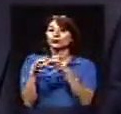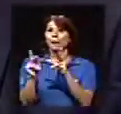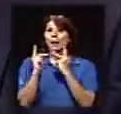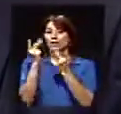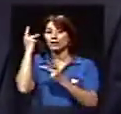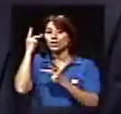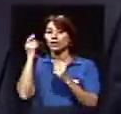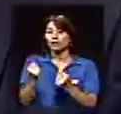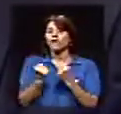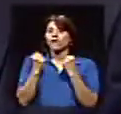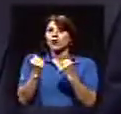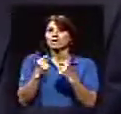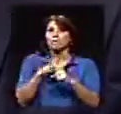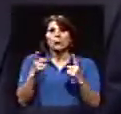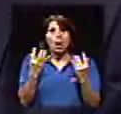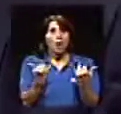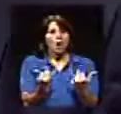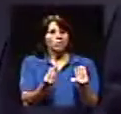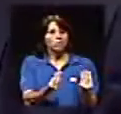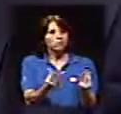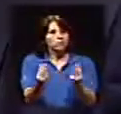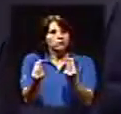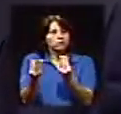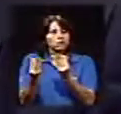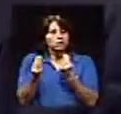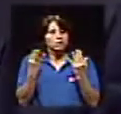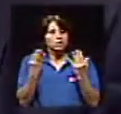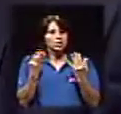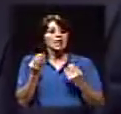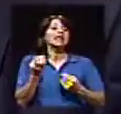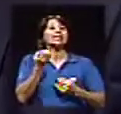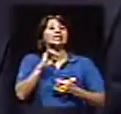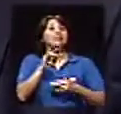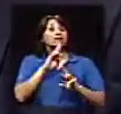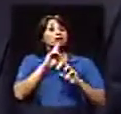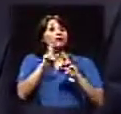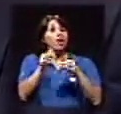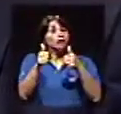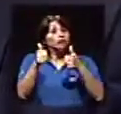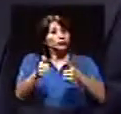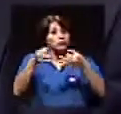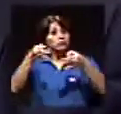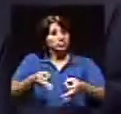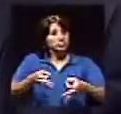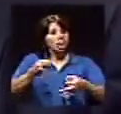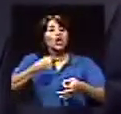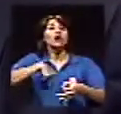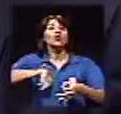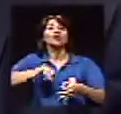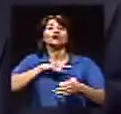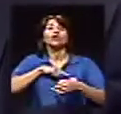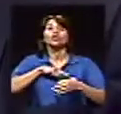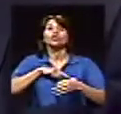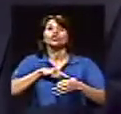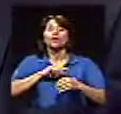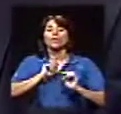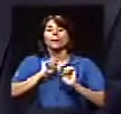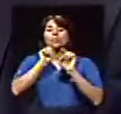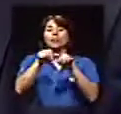que vamos a estar en la Asamblea Legislativa, si los resultados se confirman, al menos tres excandidatos